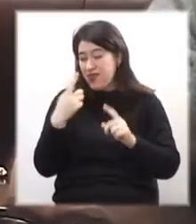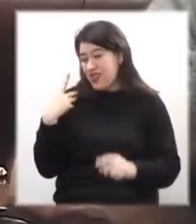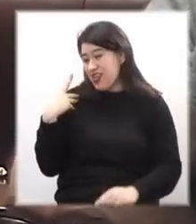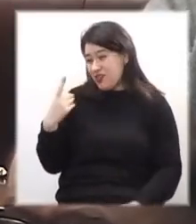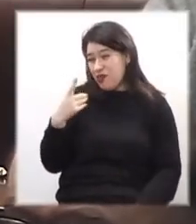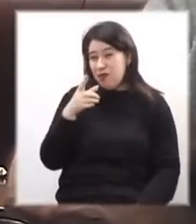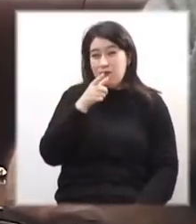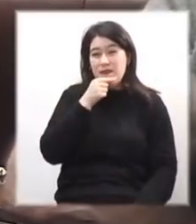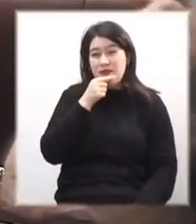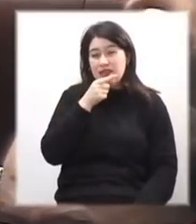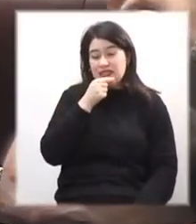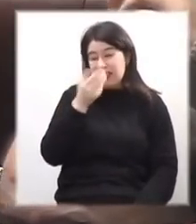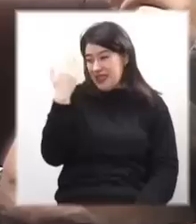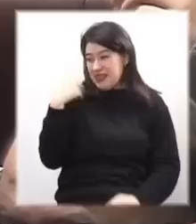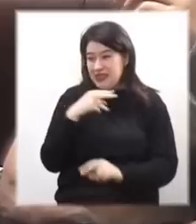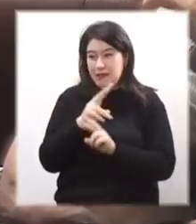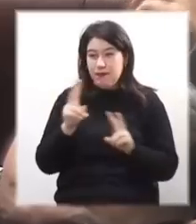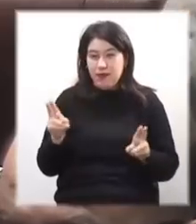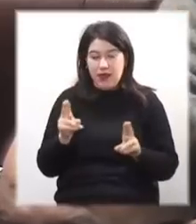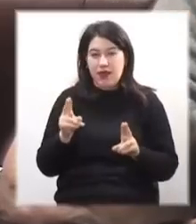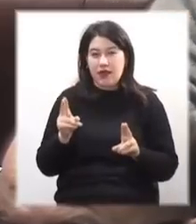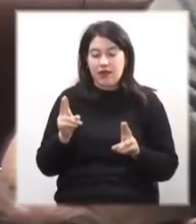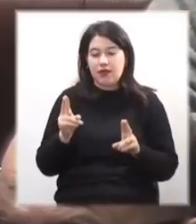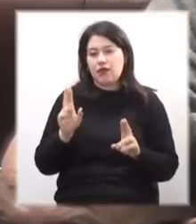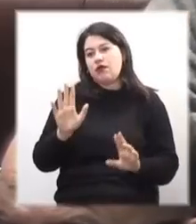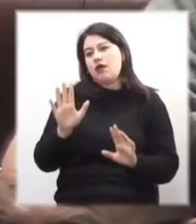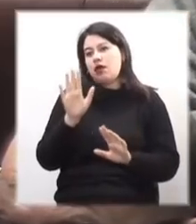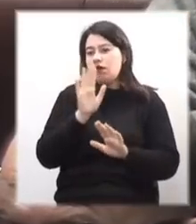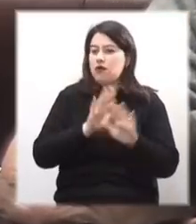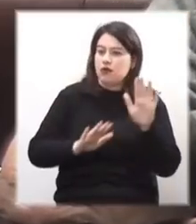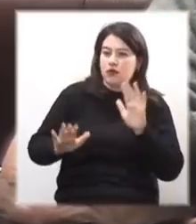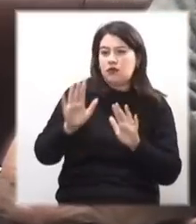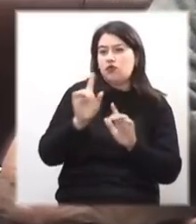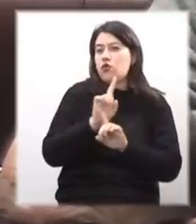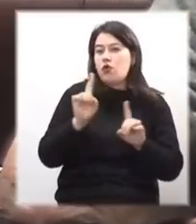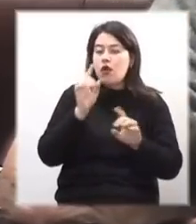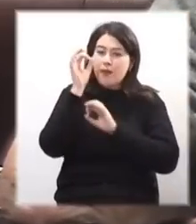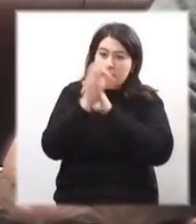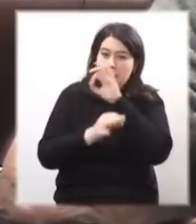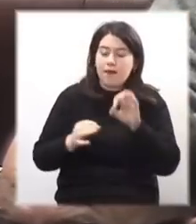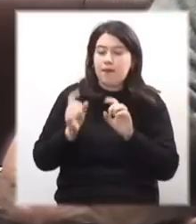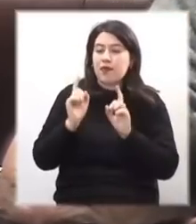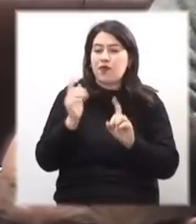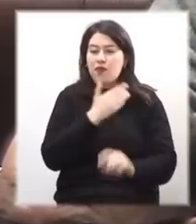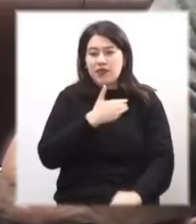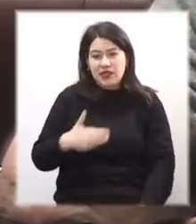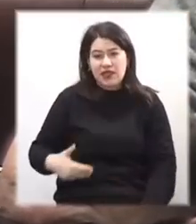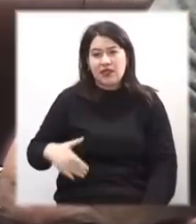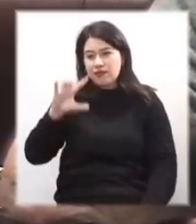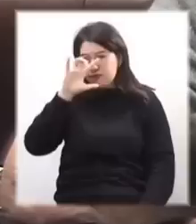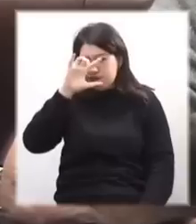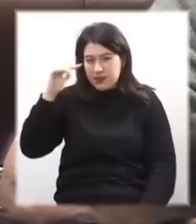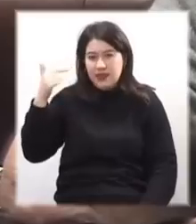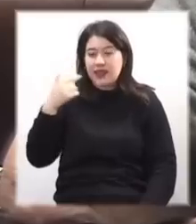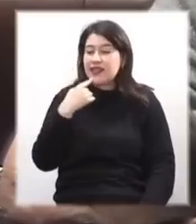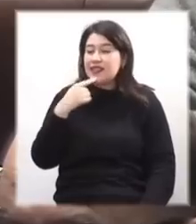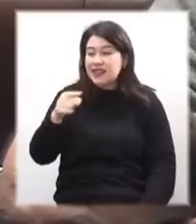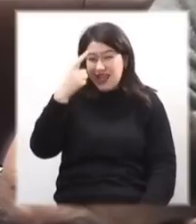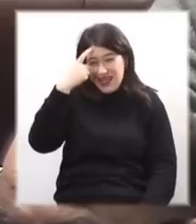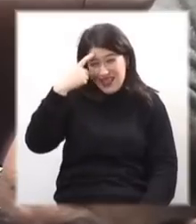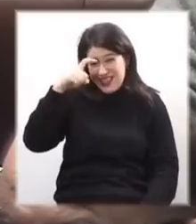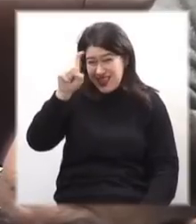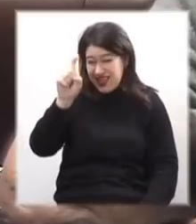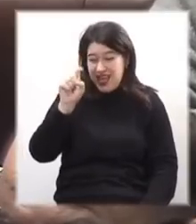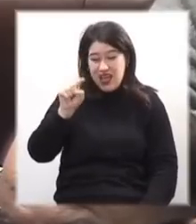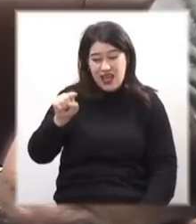de policía de la época a corregir esa versión y a explicar que el propio presidente de la República mencionó que esa idea era algo